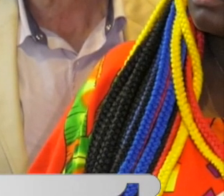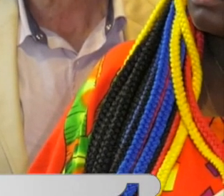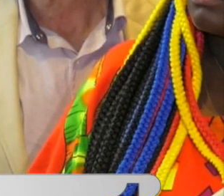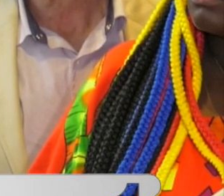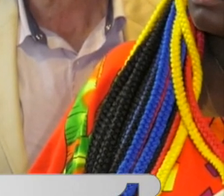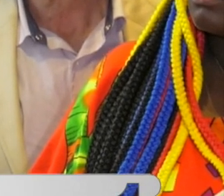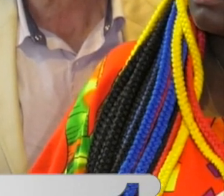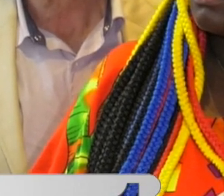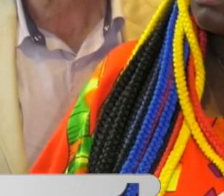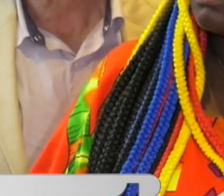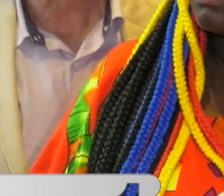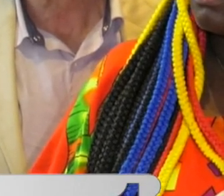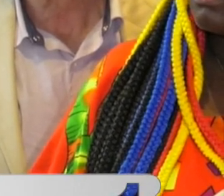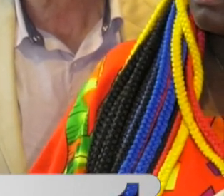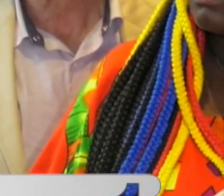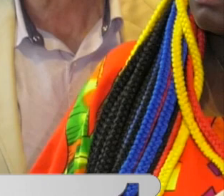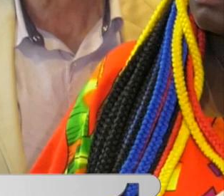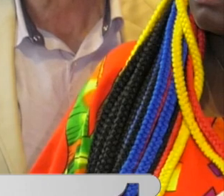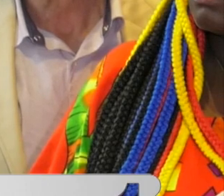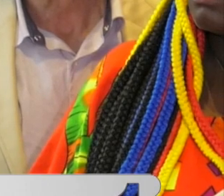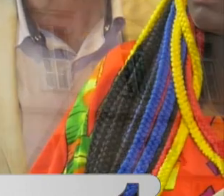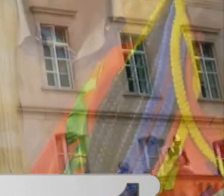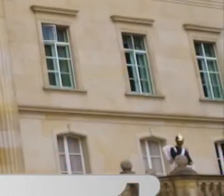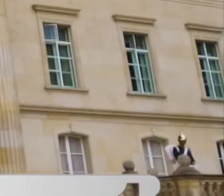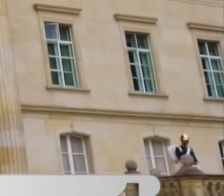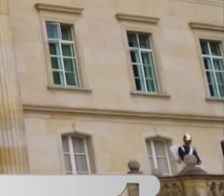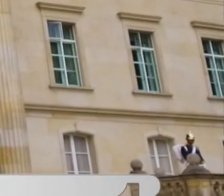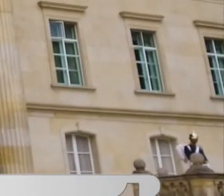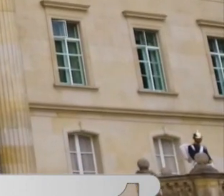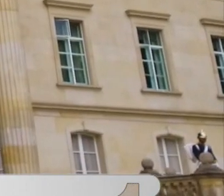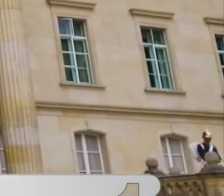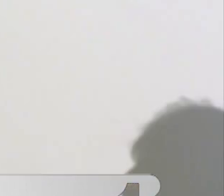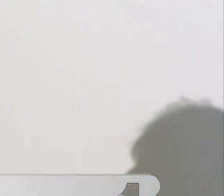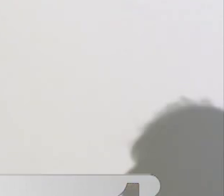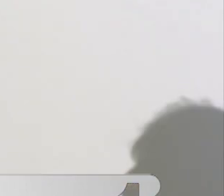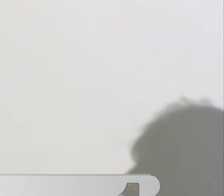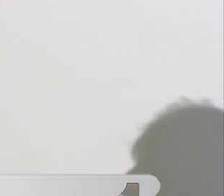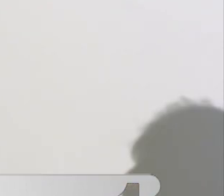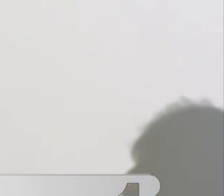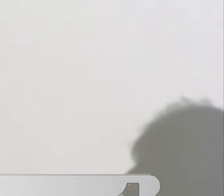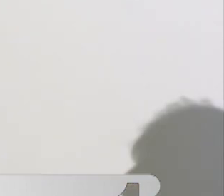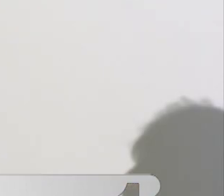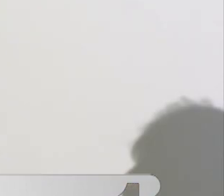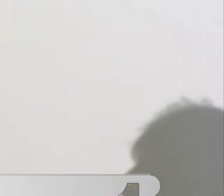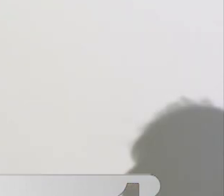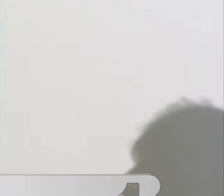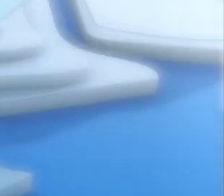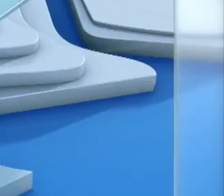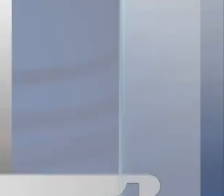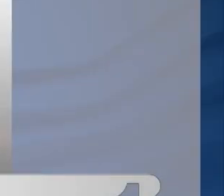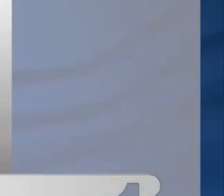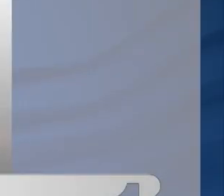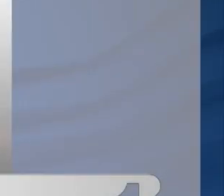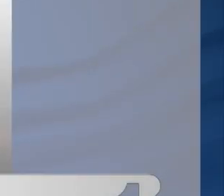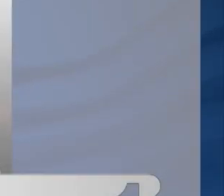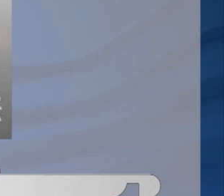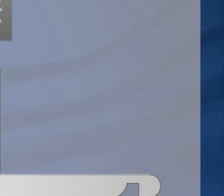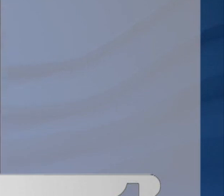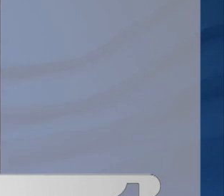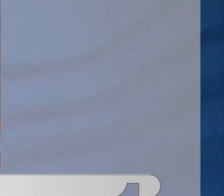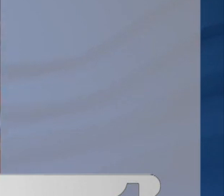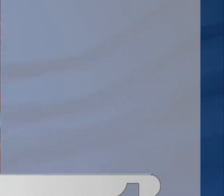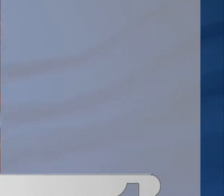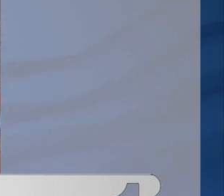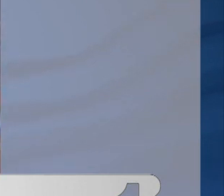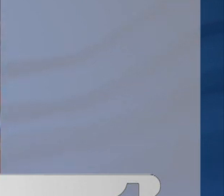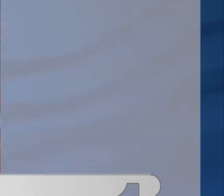presidente electo recibirá credenciales del Consejo Nacional Electoral y se reunirá con el presidente Iván Duque. Ataque contra la